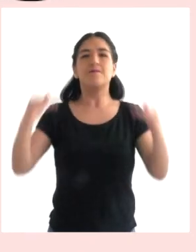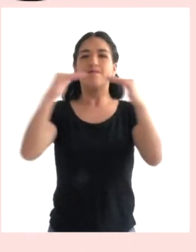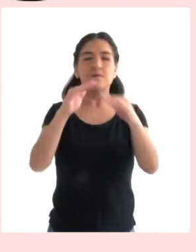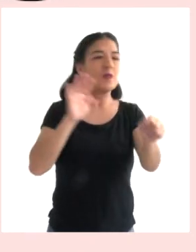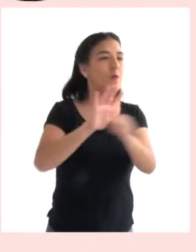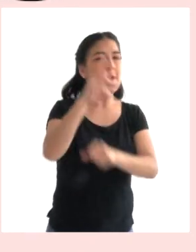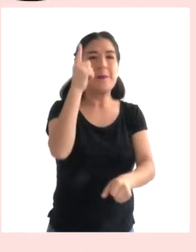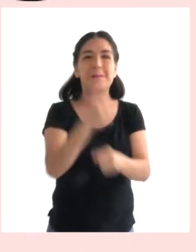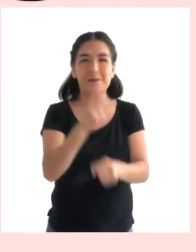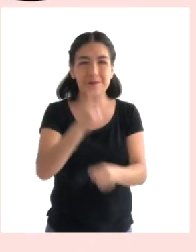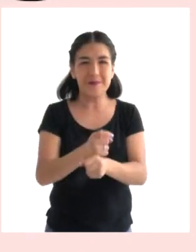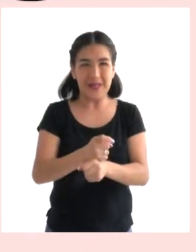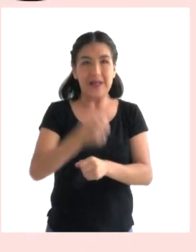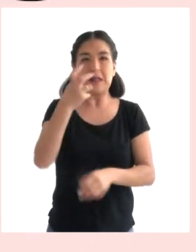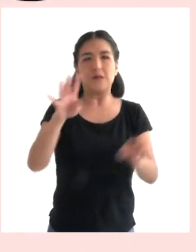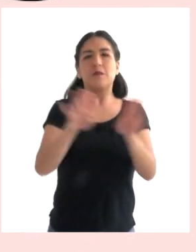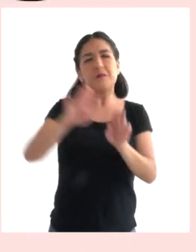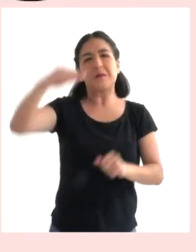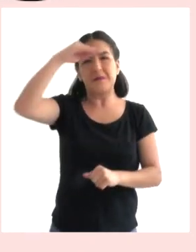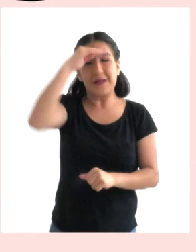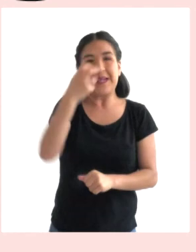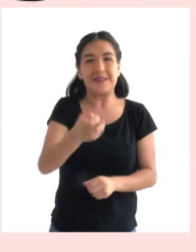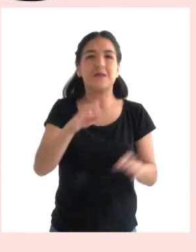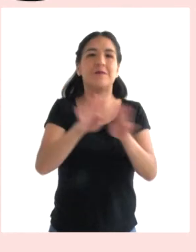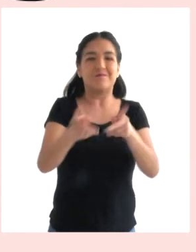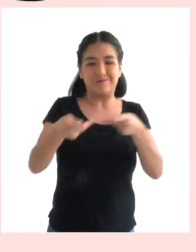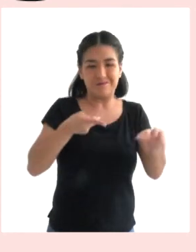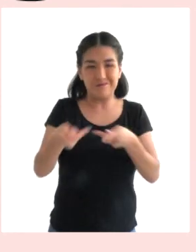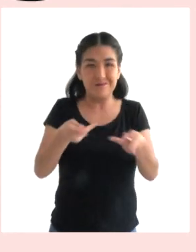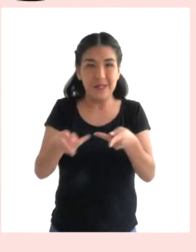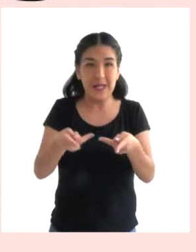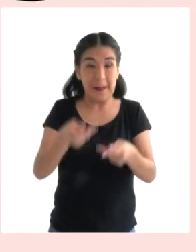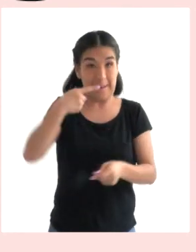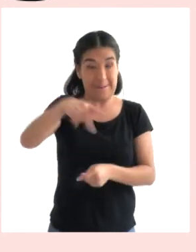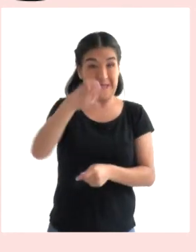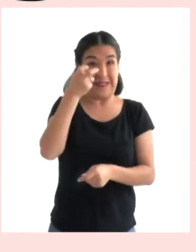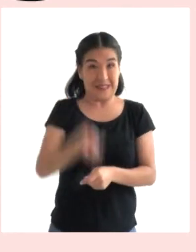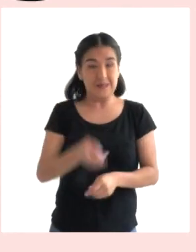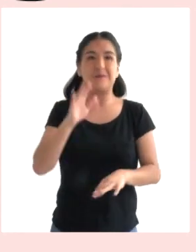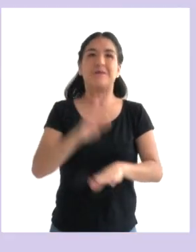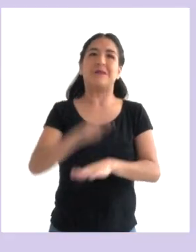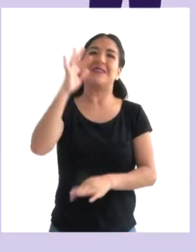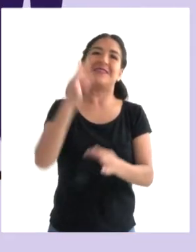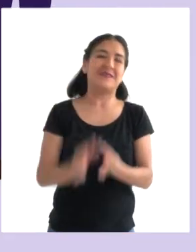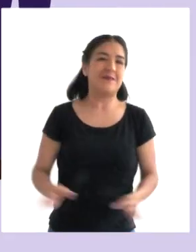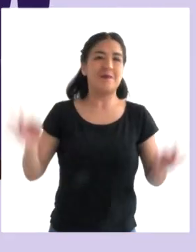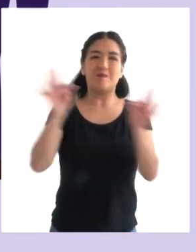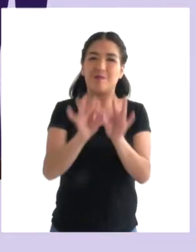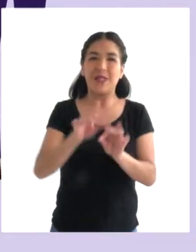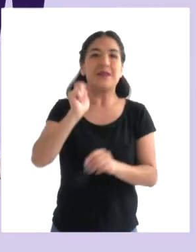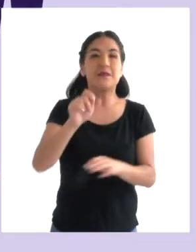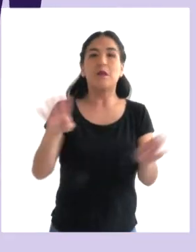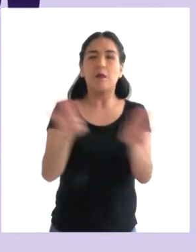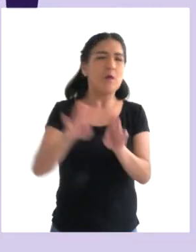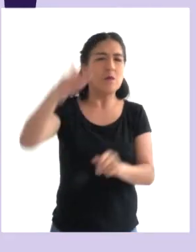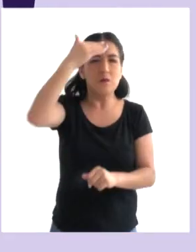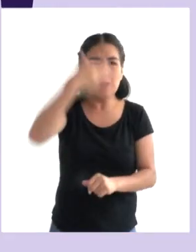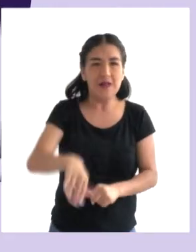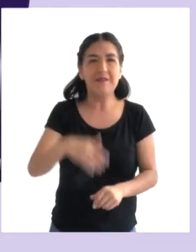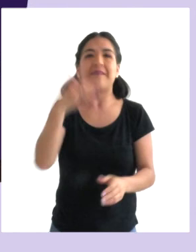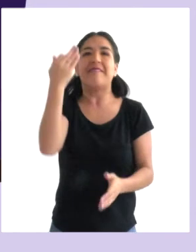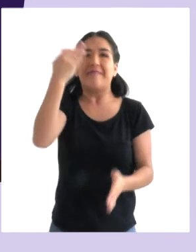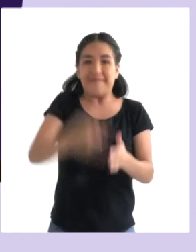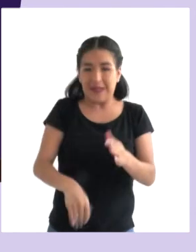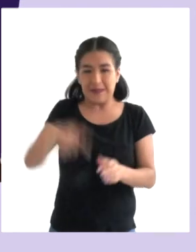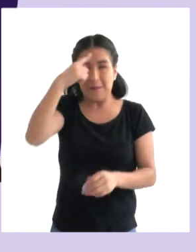prioridades. Esto podría considerarse parte de la organización, pero es un paso muy importante. Consiste en saber qué hace falta para